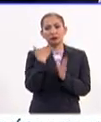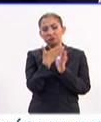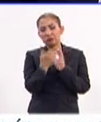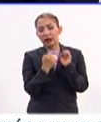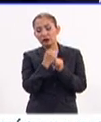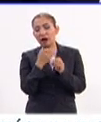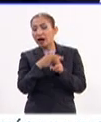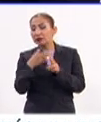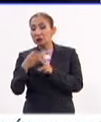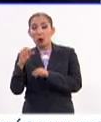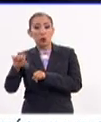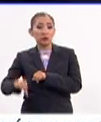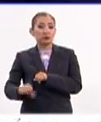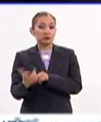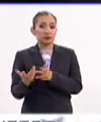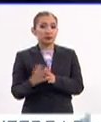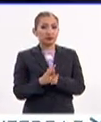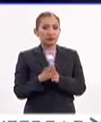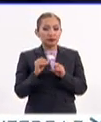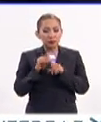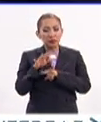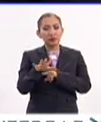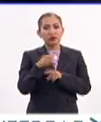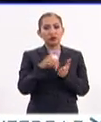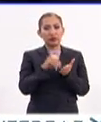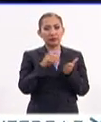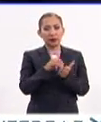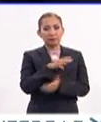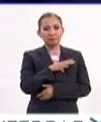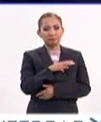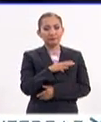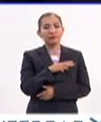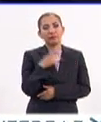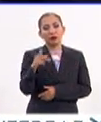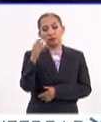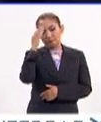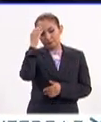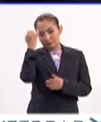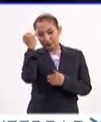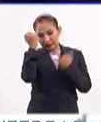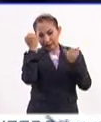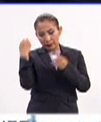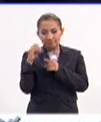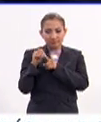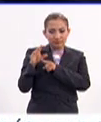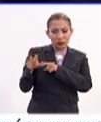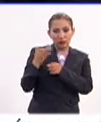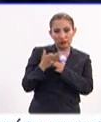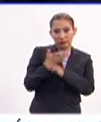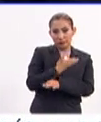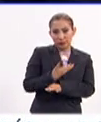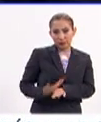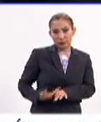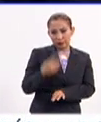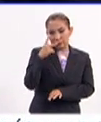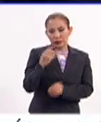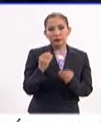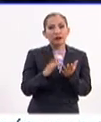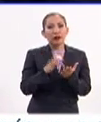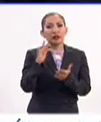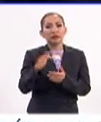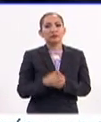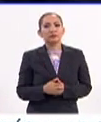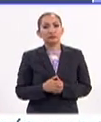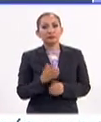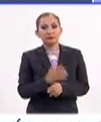estos años hasta la actualidad, con lo que decía, y la influencia que sigue existiendo en su pensamiento con el actual presidente de México. Muchísimas